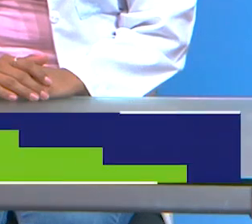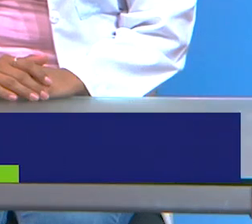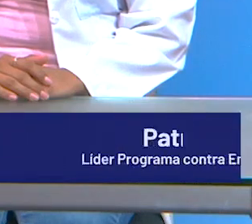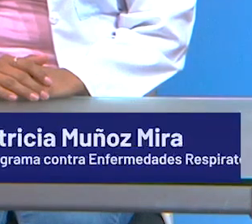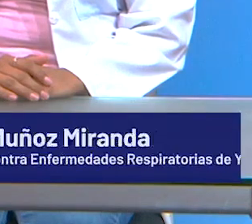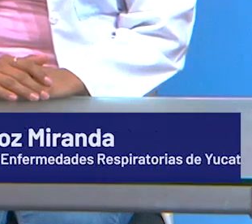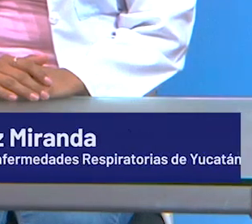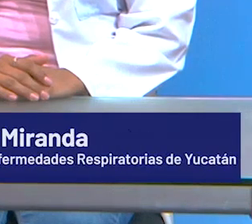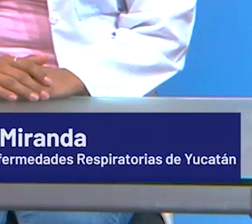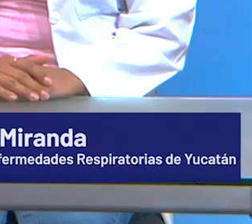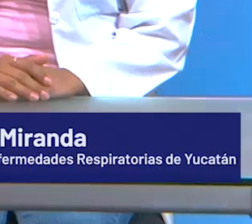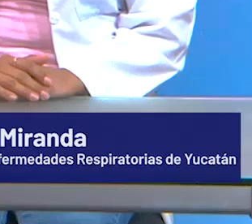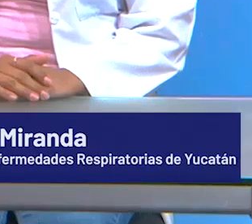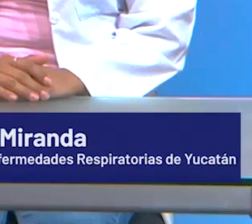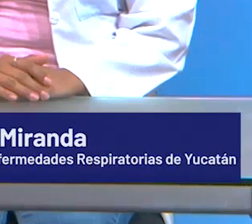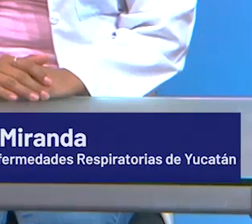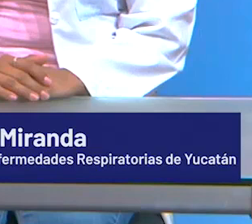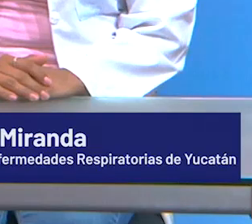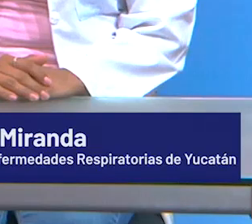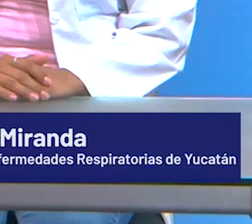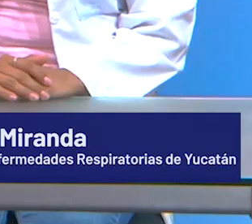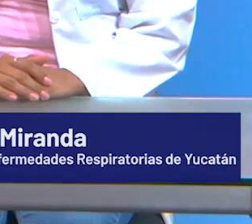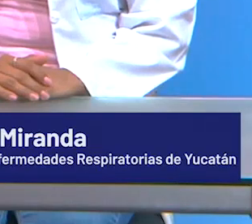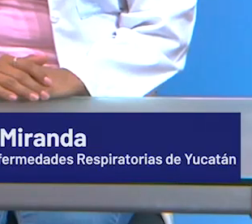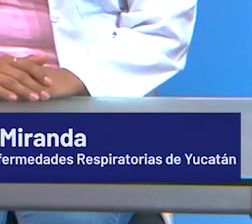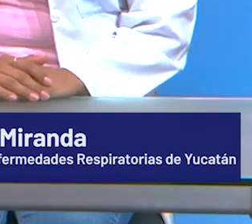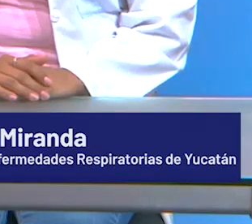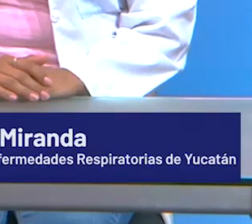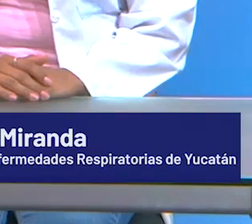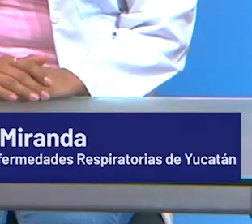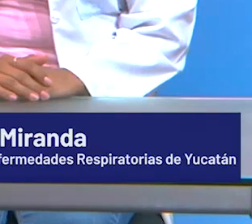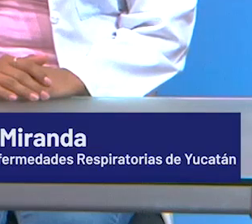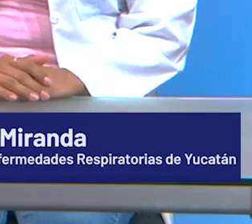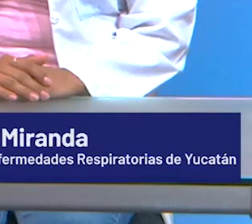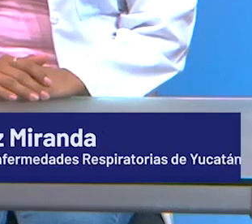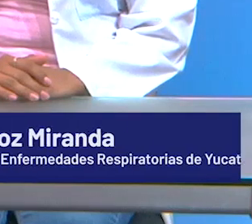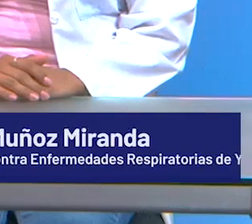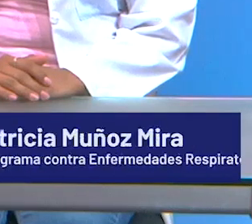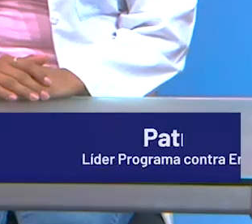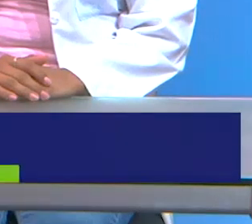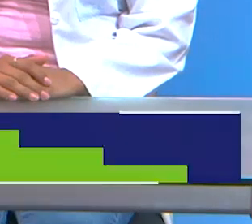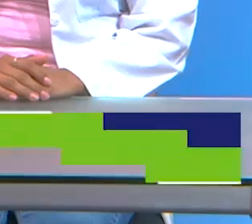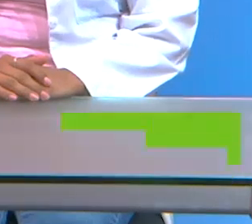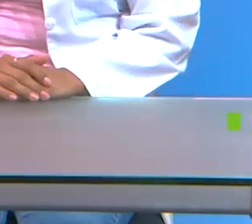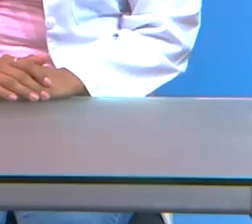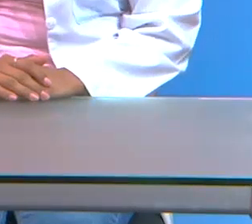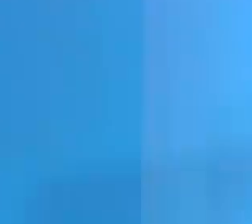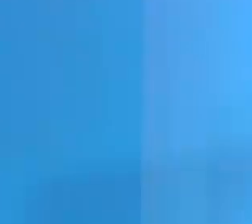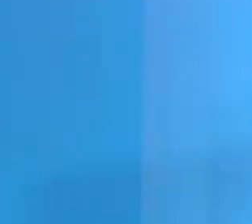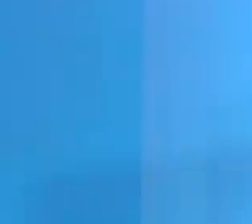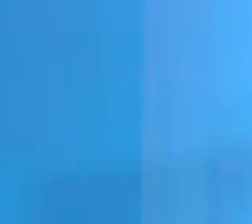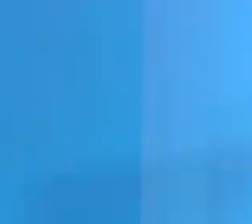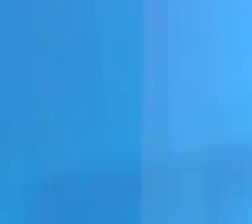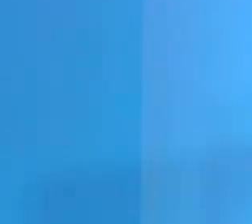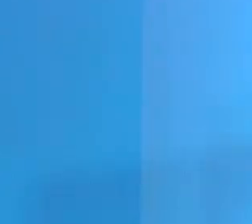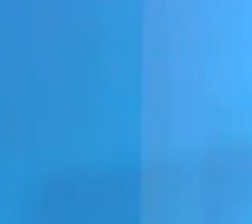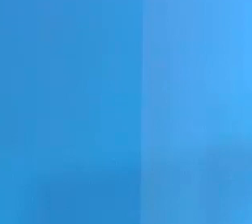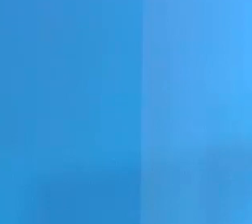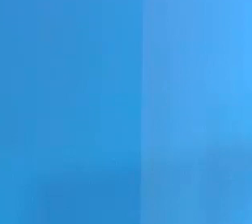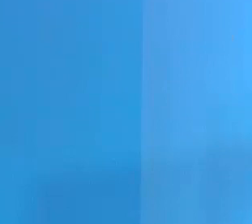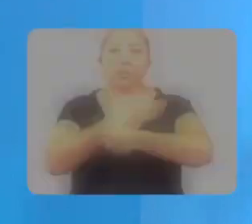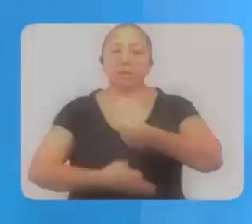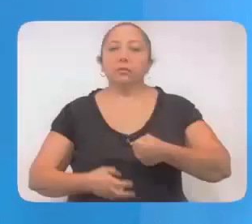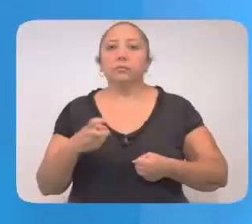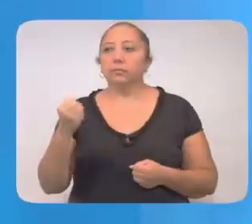Buenas tardes, nos disponemos a dar el parte diario relacionado con el COVID-19 en nuestro estado. Adelante, doctora Patti. Gracias, doctora. Buenas